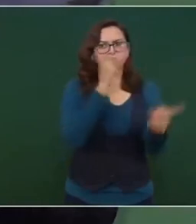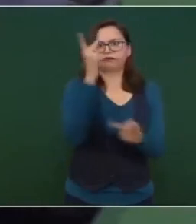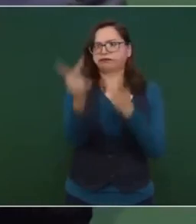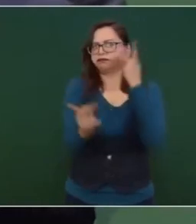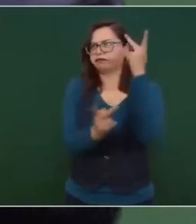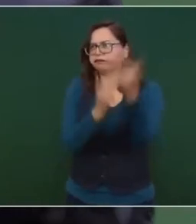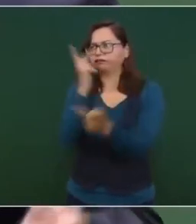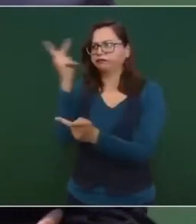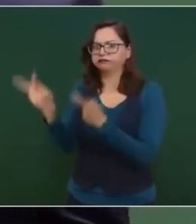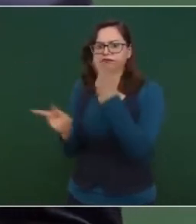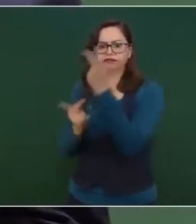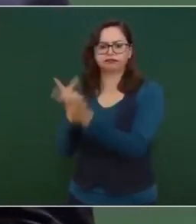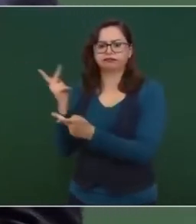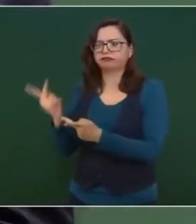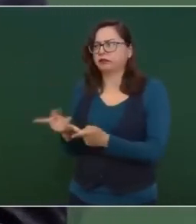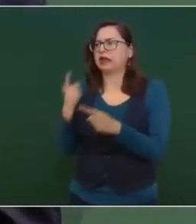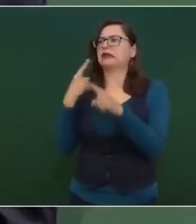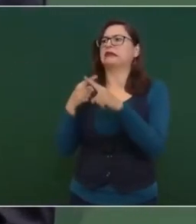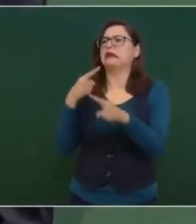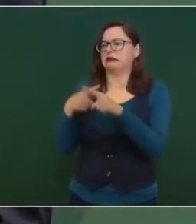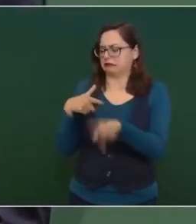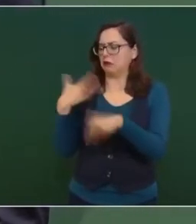Ya lo hicimos